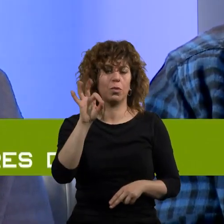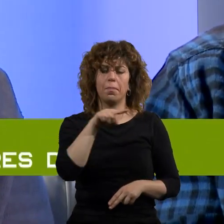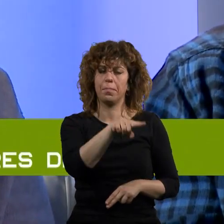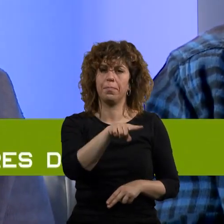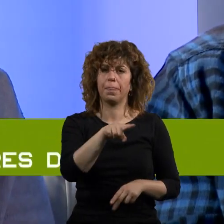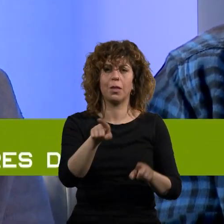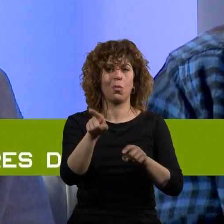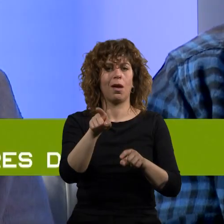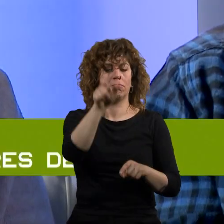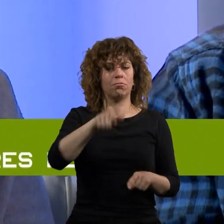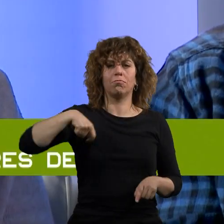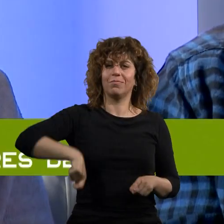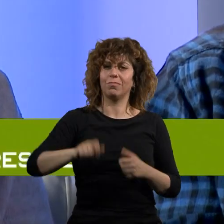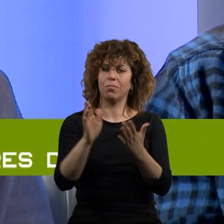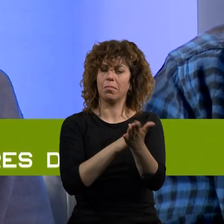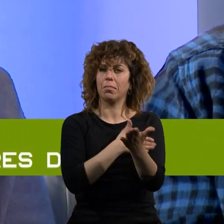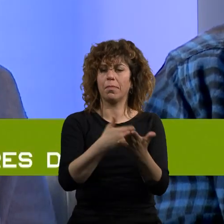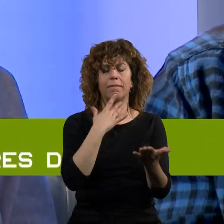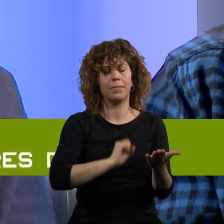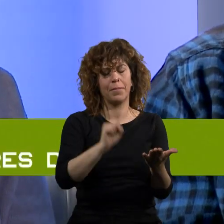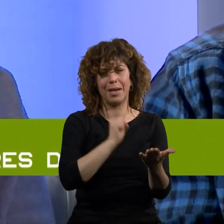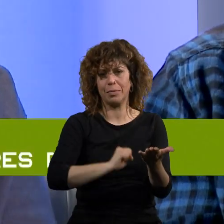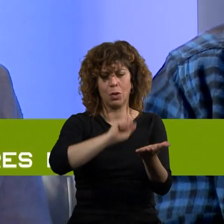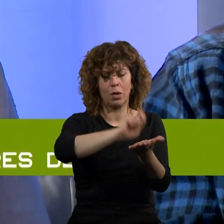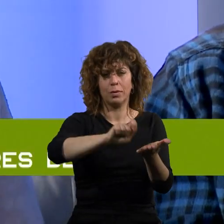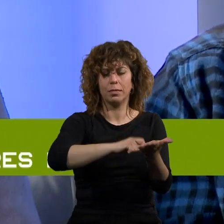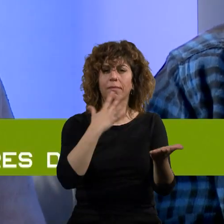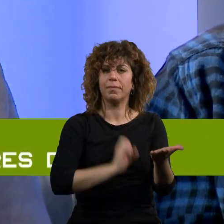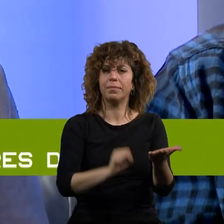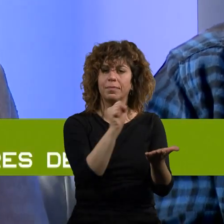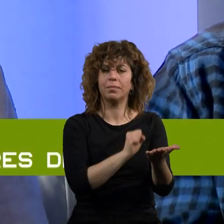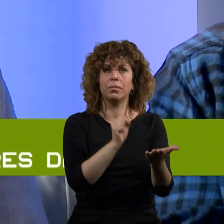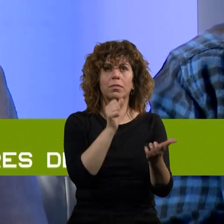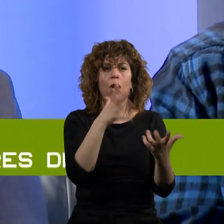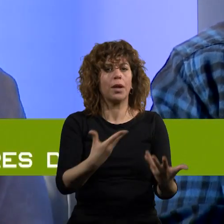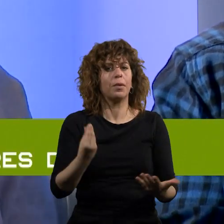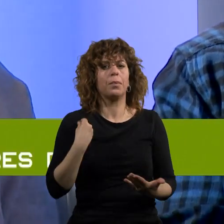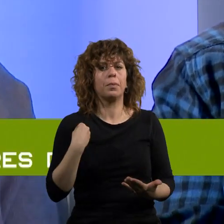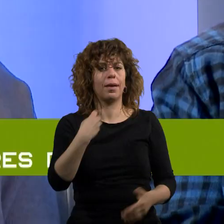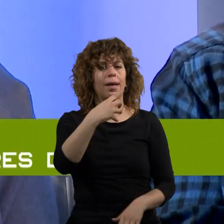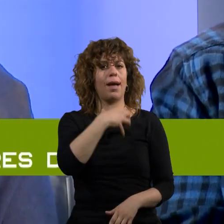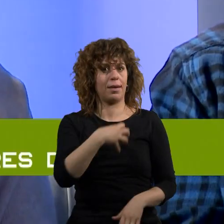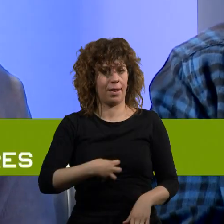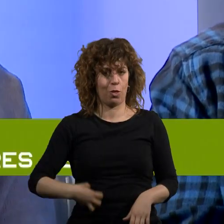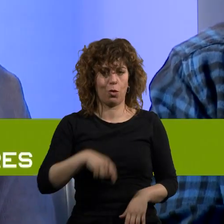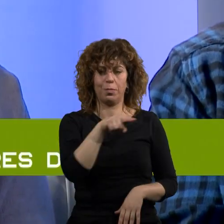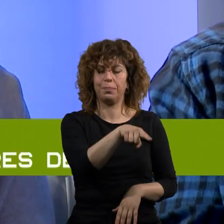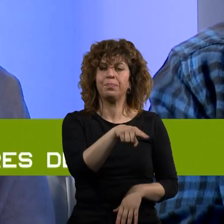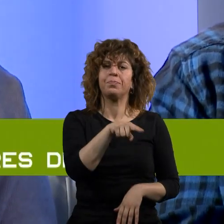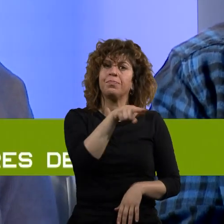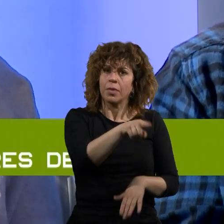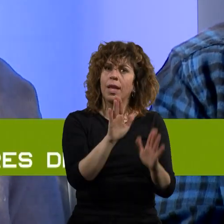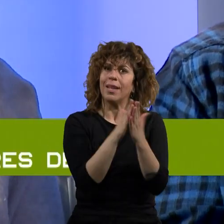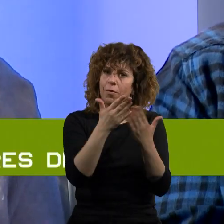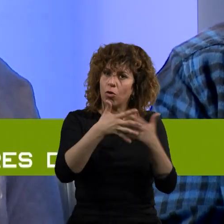es un poeta maravilloso porque escribe de maravilla, y ahora mismo vive en Arnedo. Bueno, pues tiene un libro